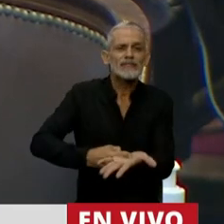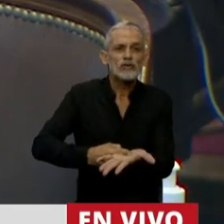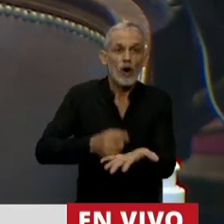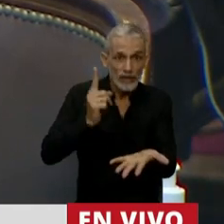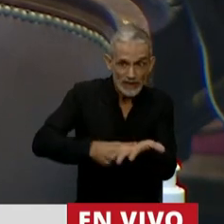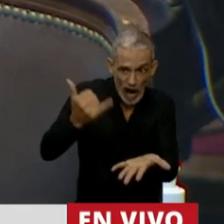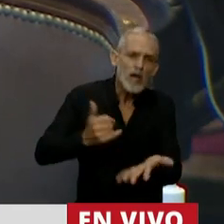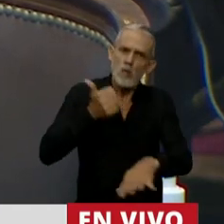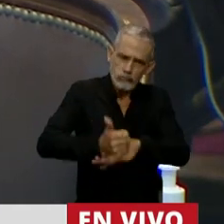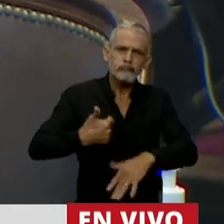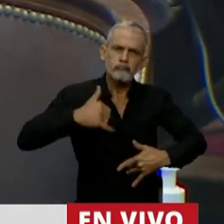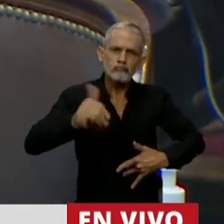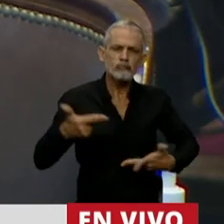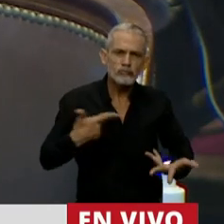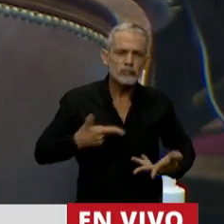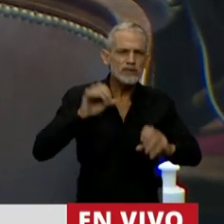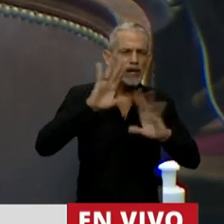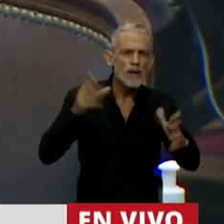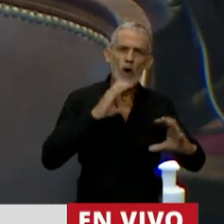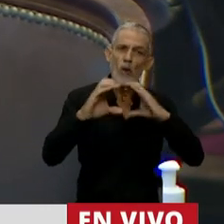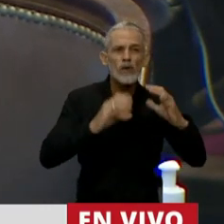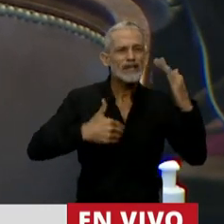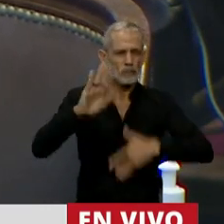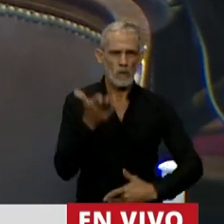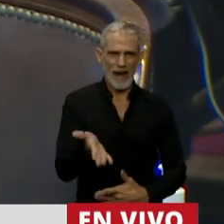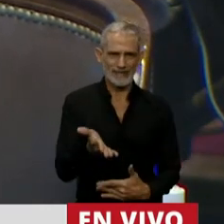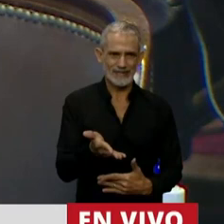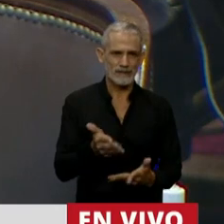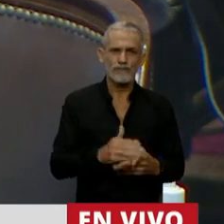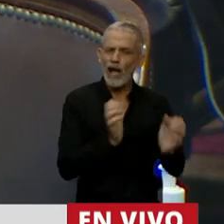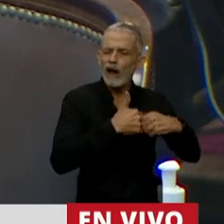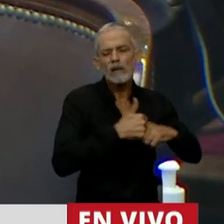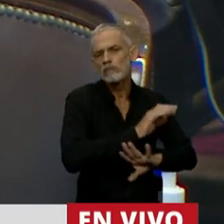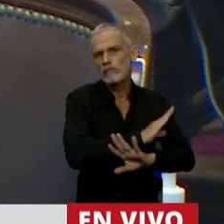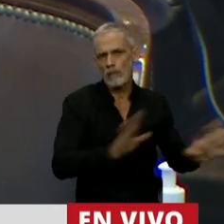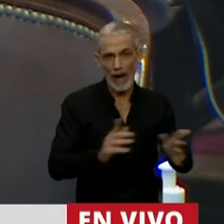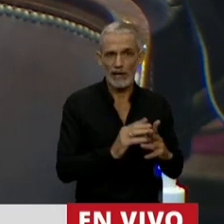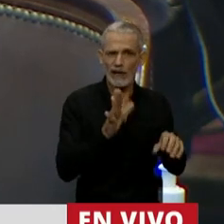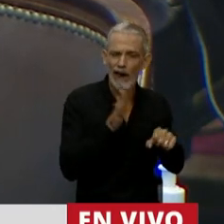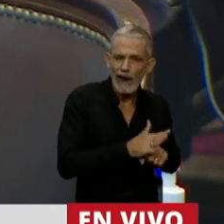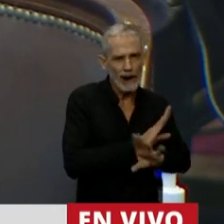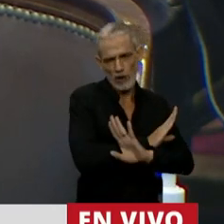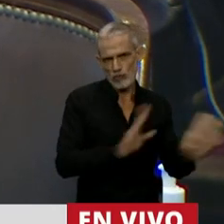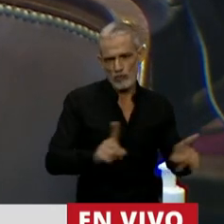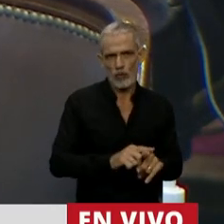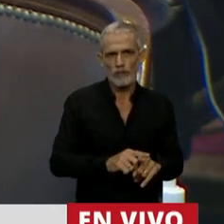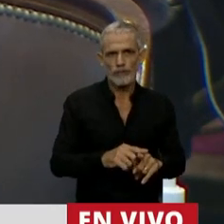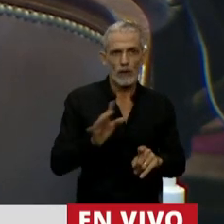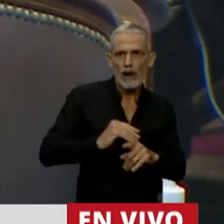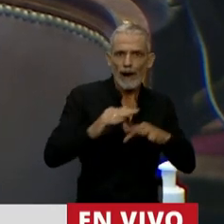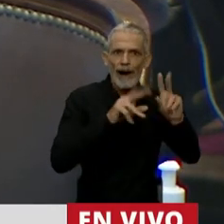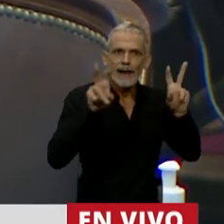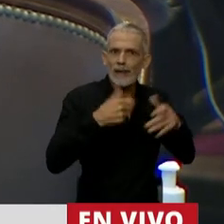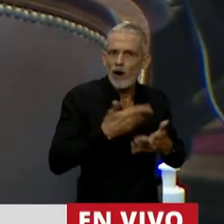presente, a llevar más luz, más comunicación. No a la clandestinidad, no al ocultamiento, no a los tabúes y no